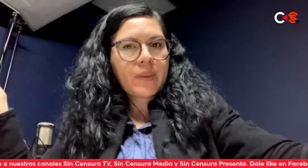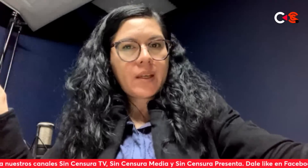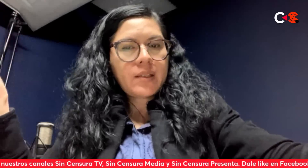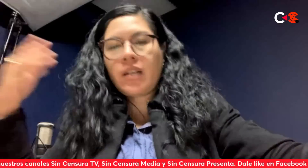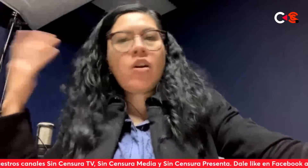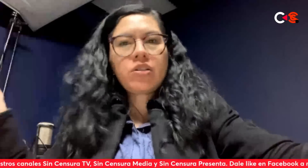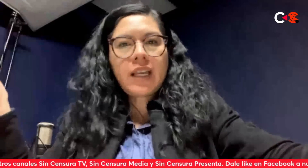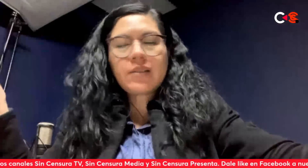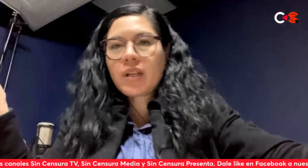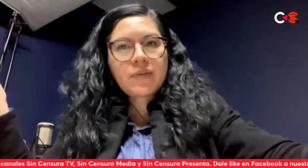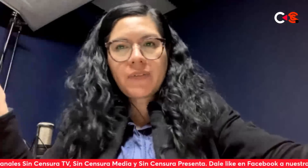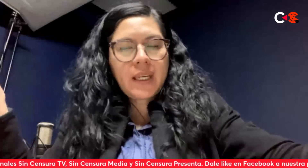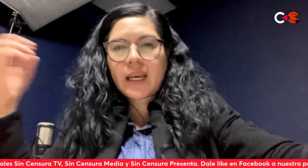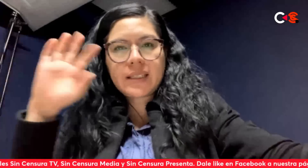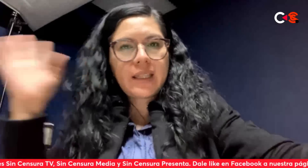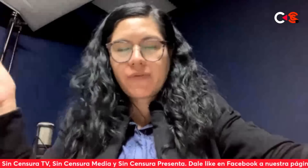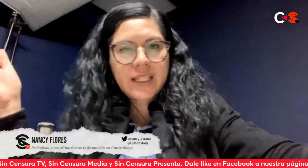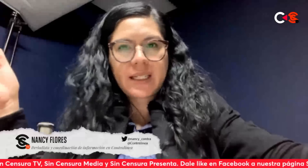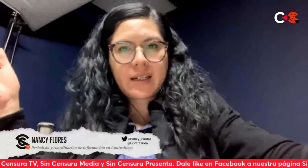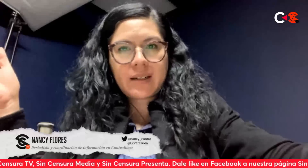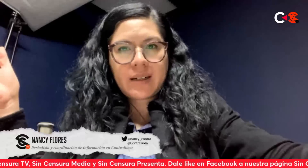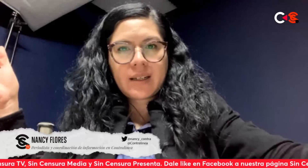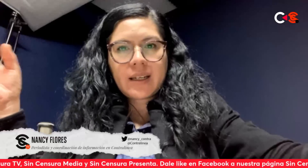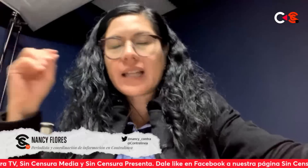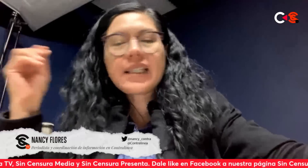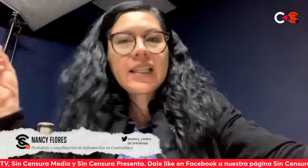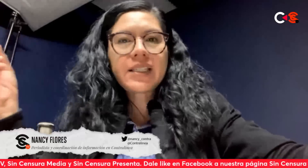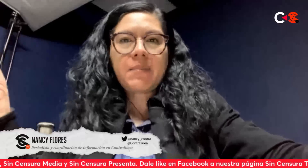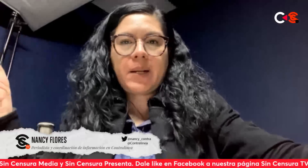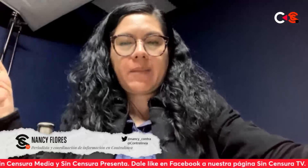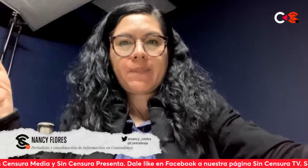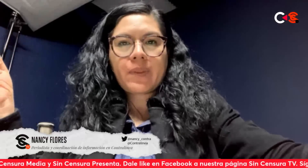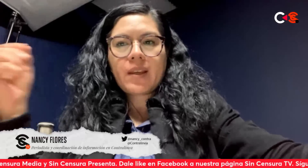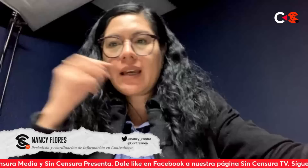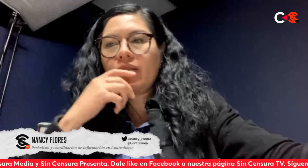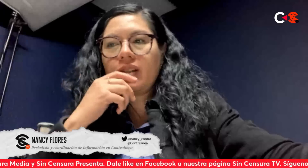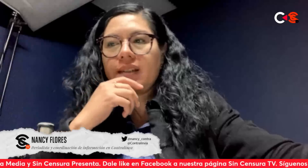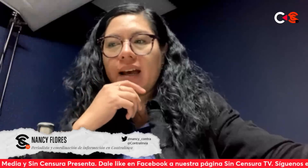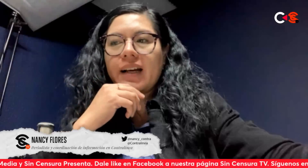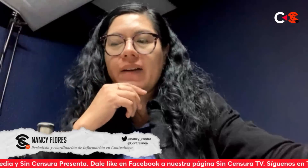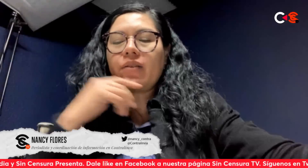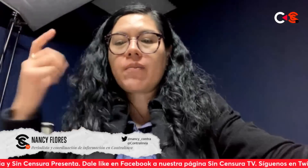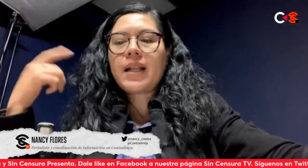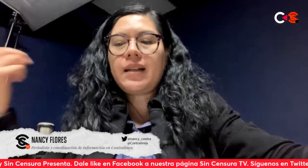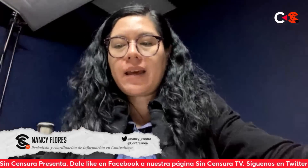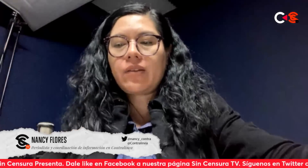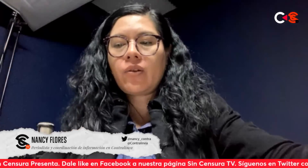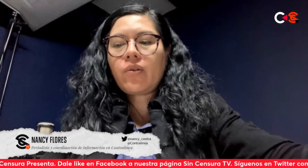no? Si no los tienes, no eres fifí, así de fácil. Así de simple. Entonces